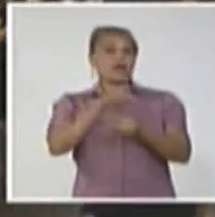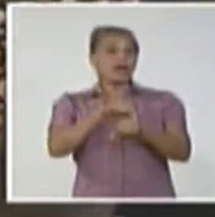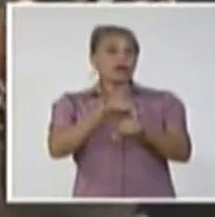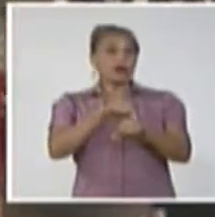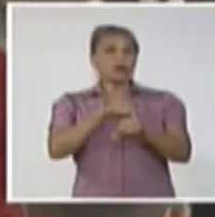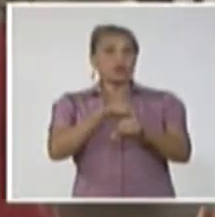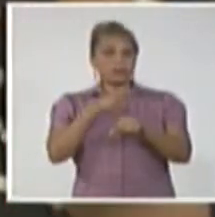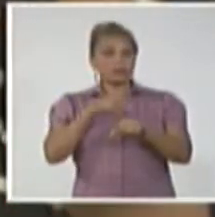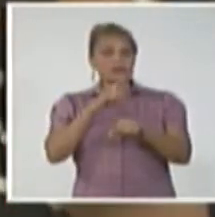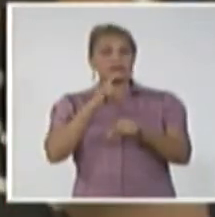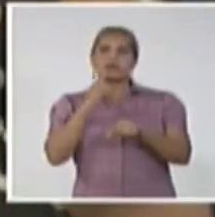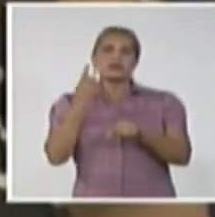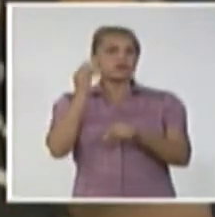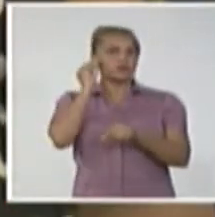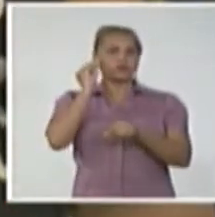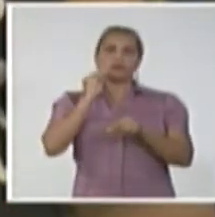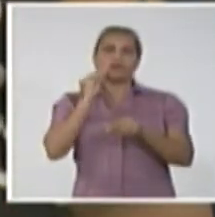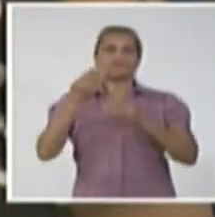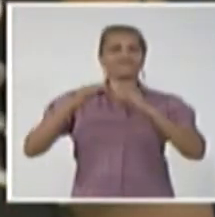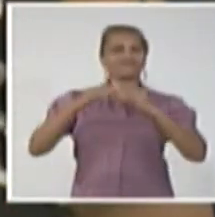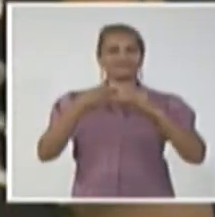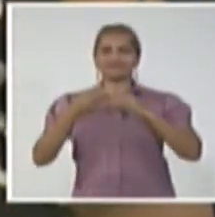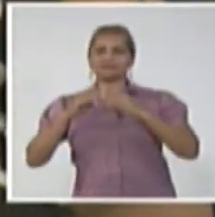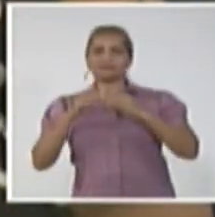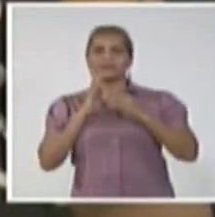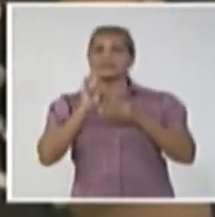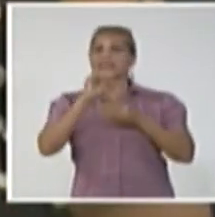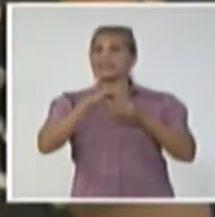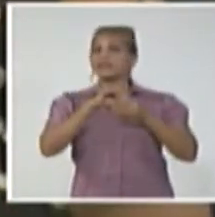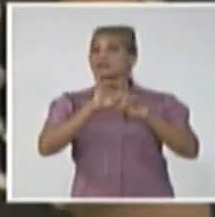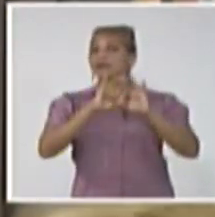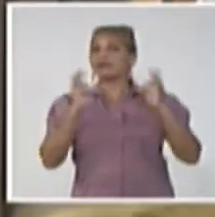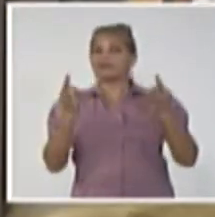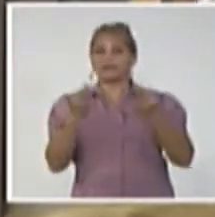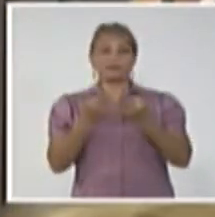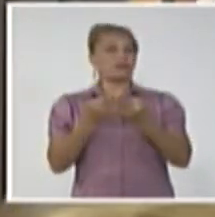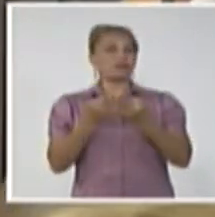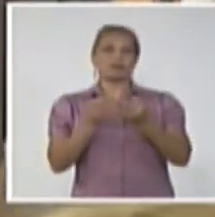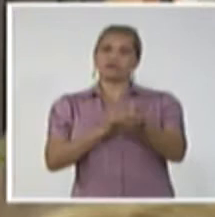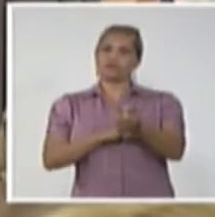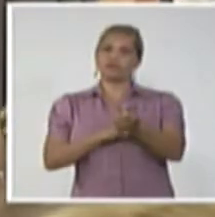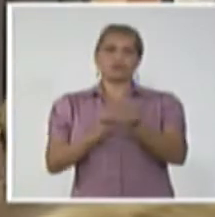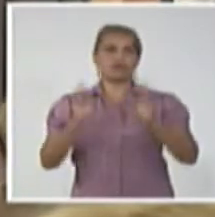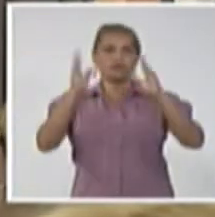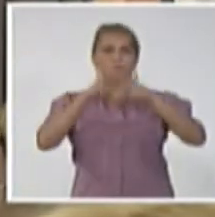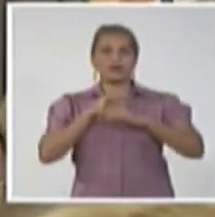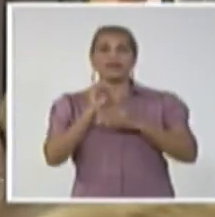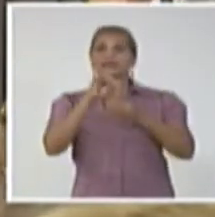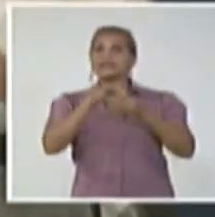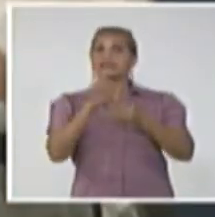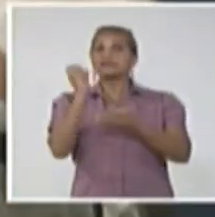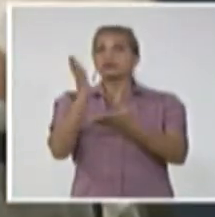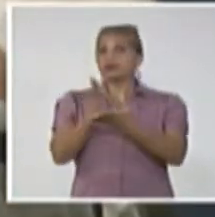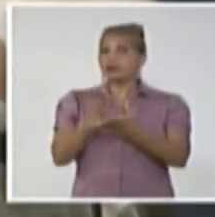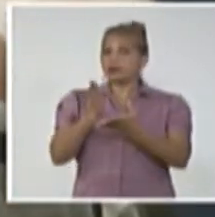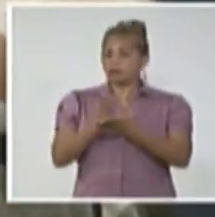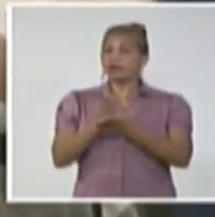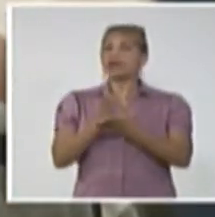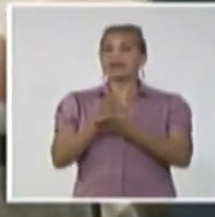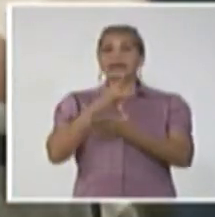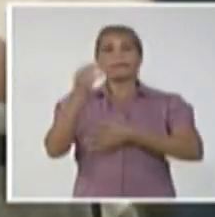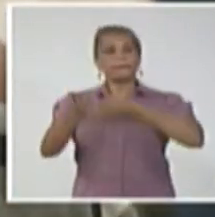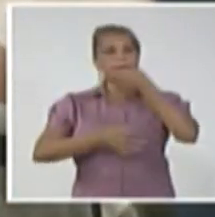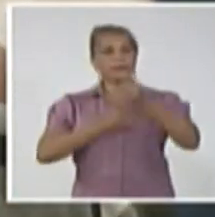existen incomprensiones hacia el interior de las familias en el ámbito laboral y escolar, aseguran los participantes en el